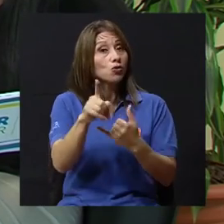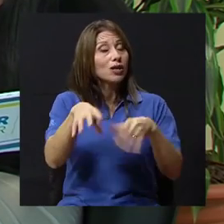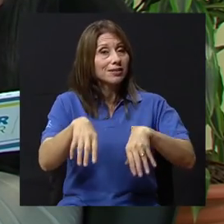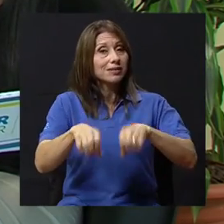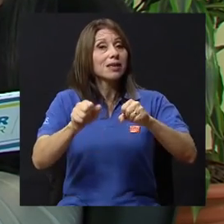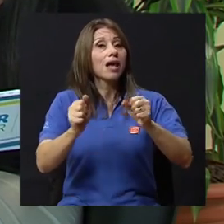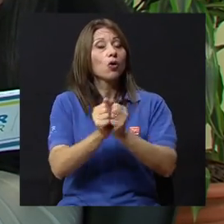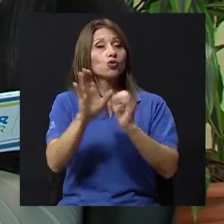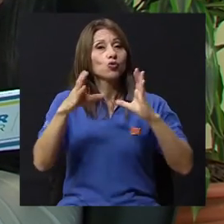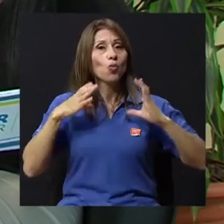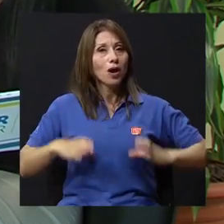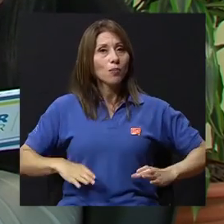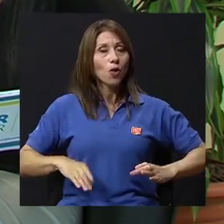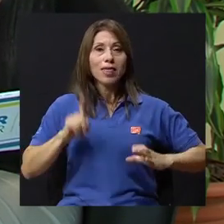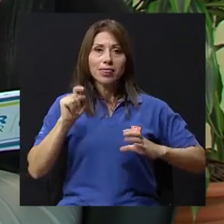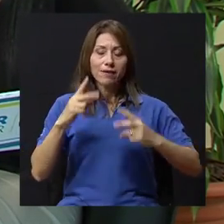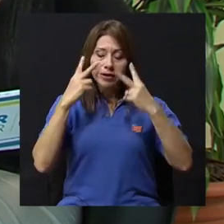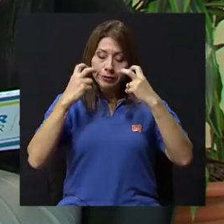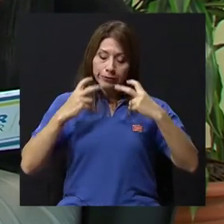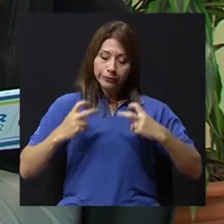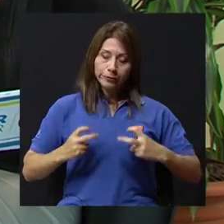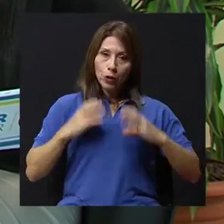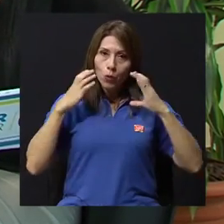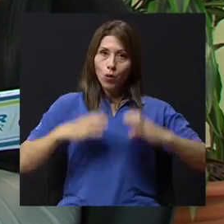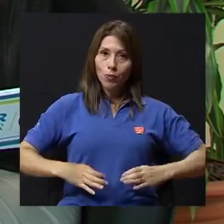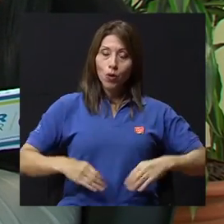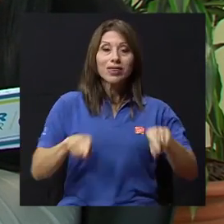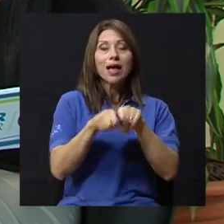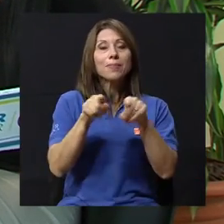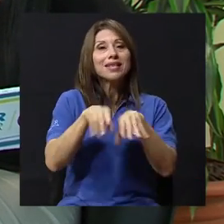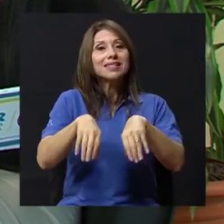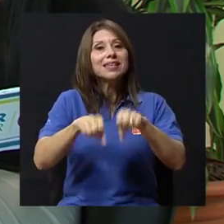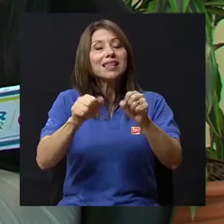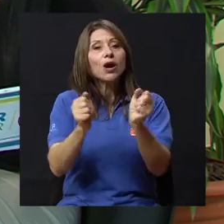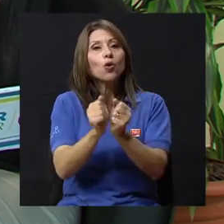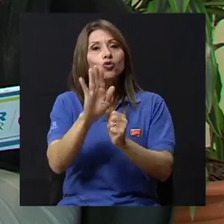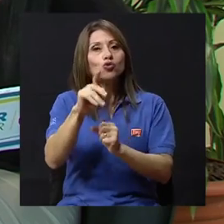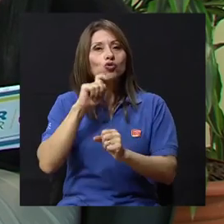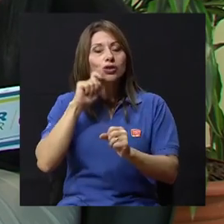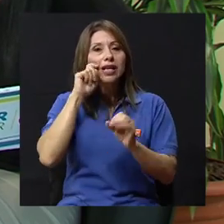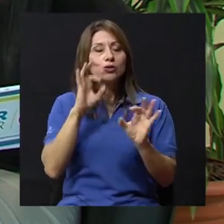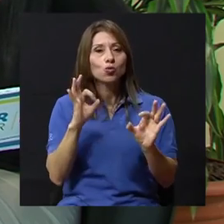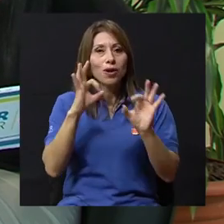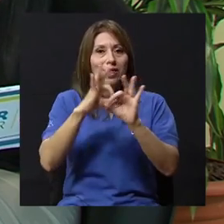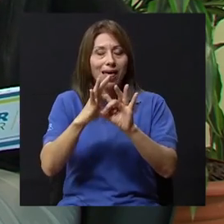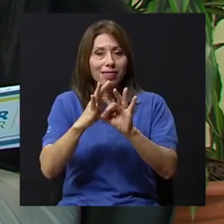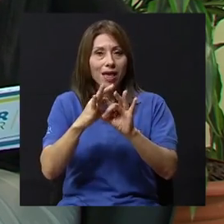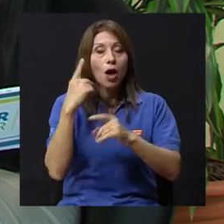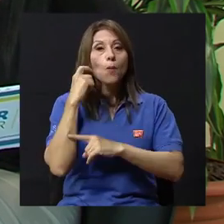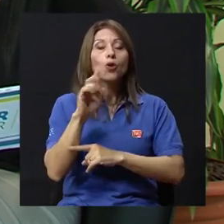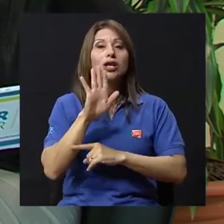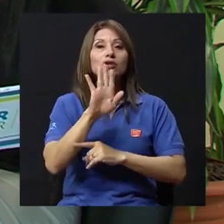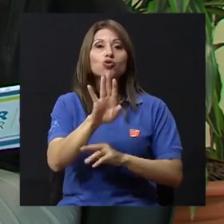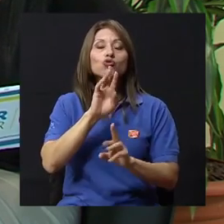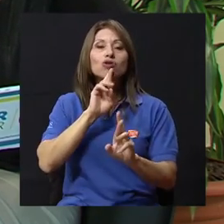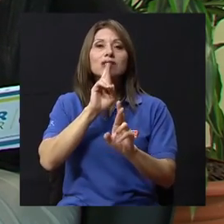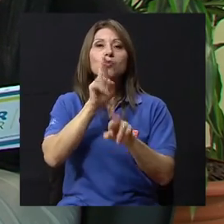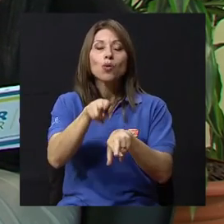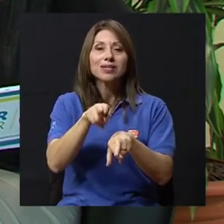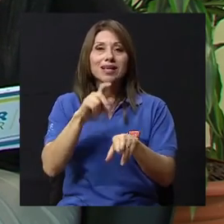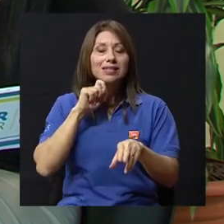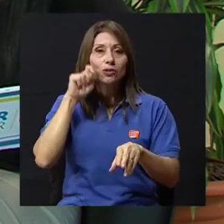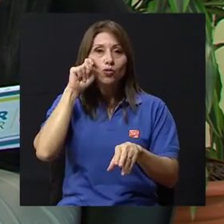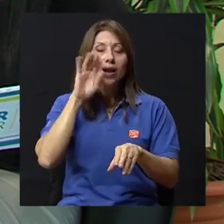cuerpo. Revise cómo está su cuerpo y una cita con su sexualidad, porque su respuesta sexual, entendiendo por esta, su deseo,